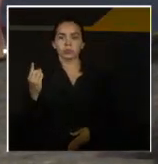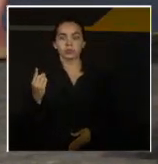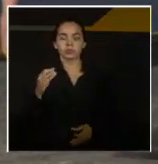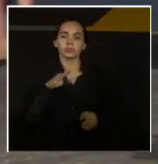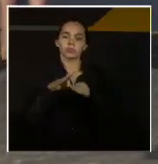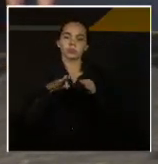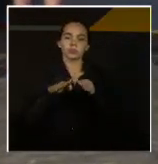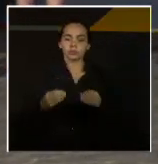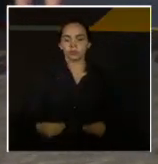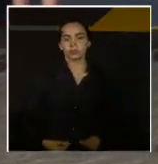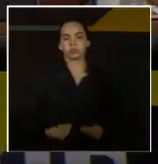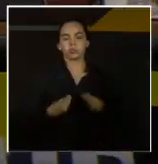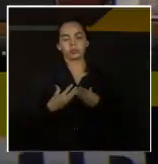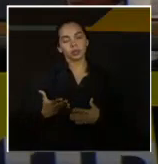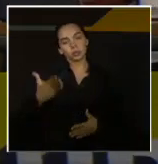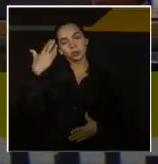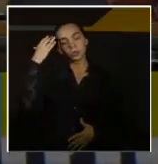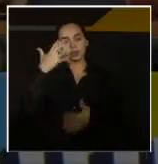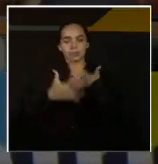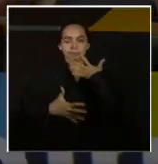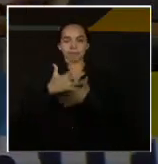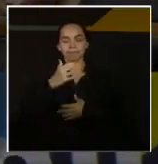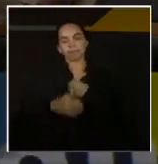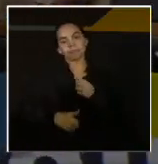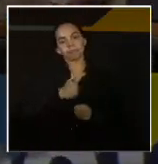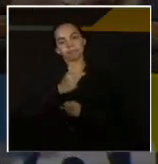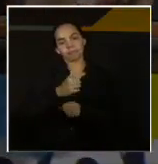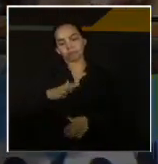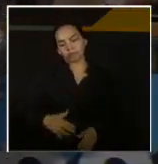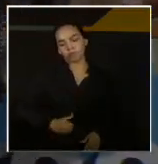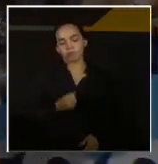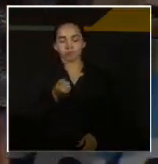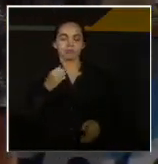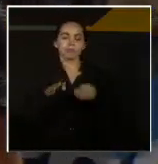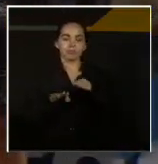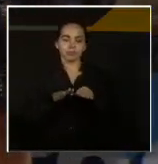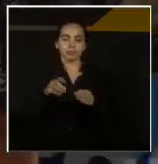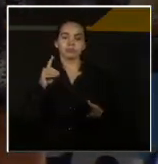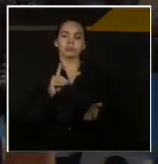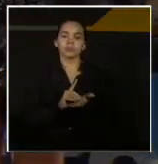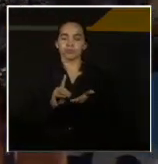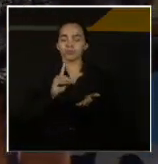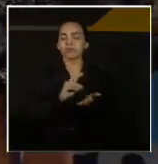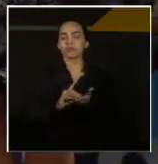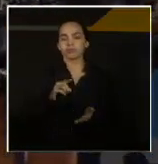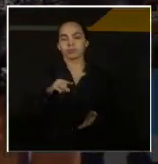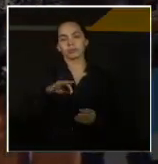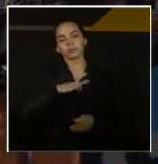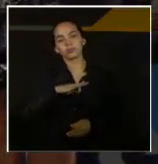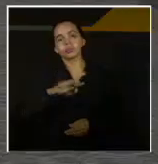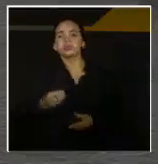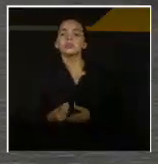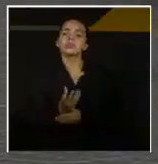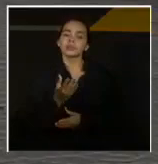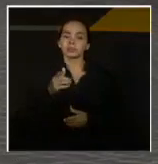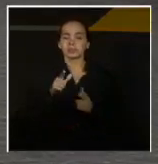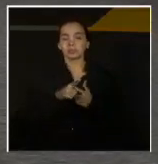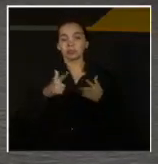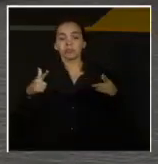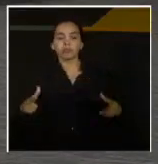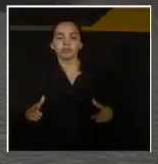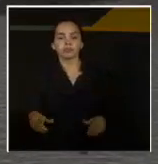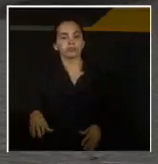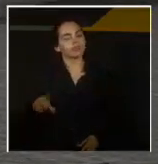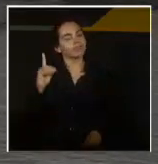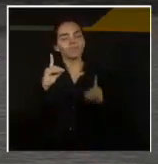vivo desde hace 15 años. Un negocio que con mucho esfuerzo, trabajo y dedicación hemos podido sacar adelante y hemos podido crecer. Sin